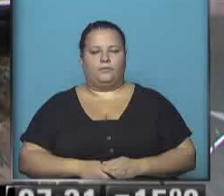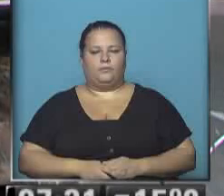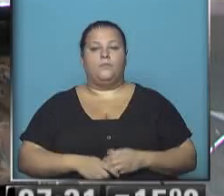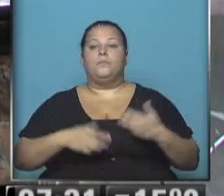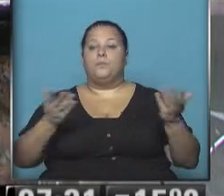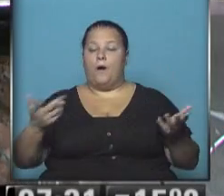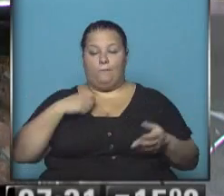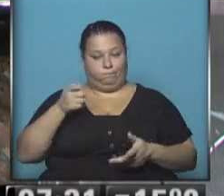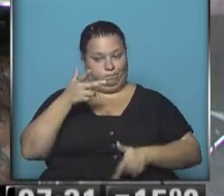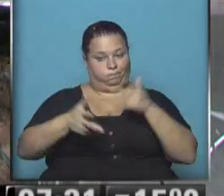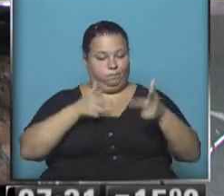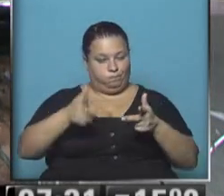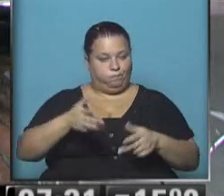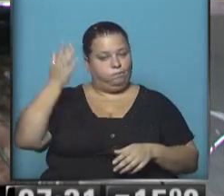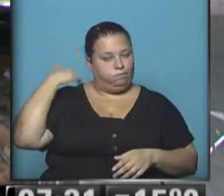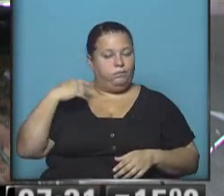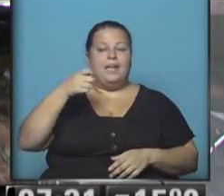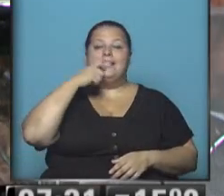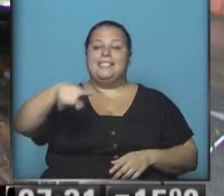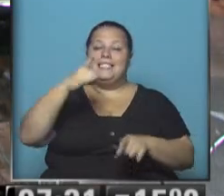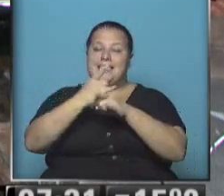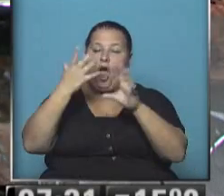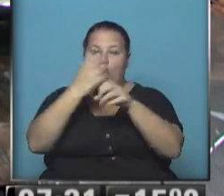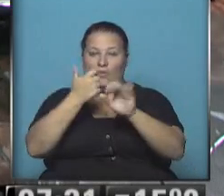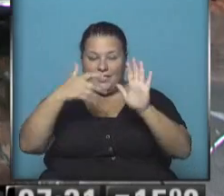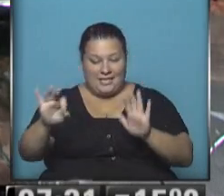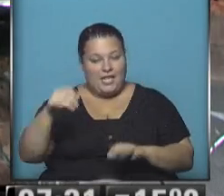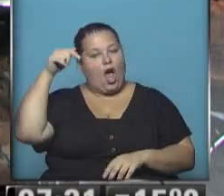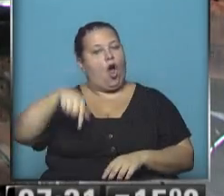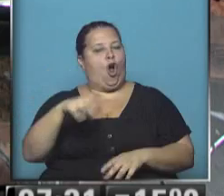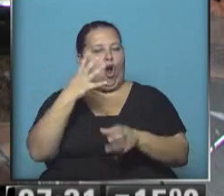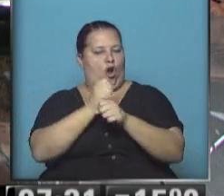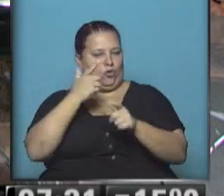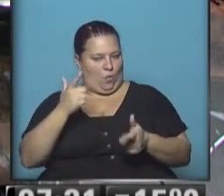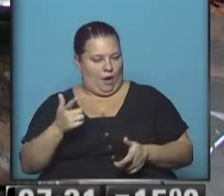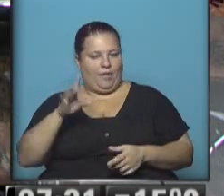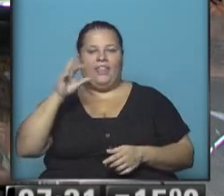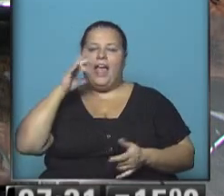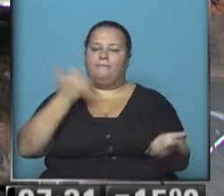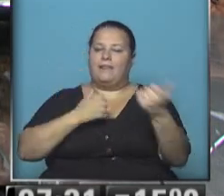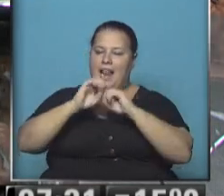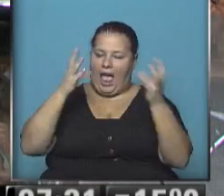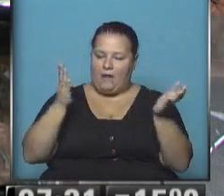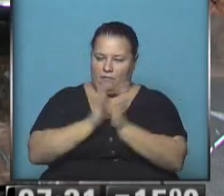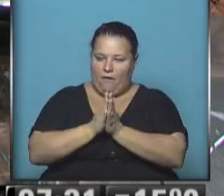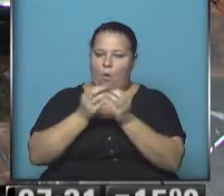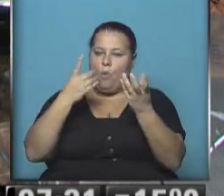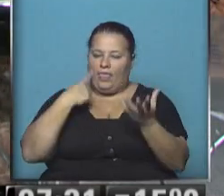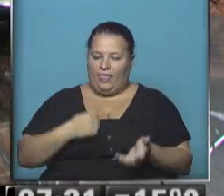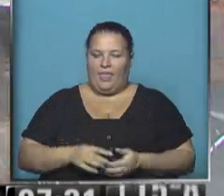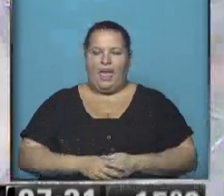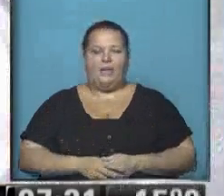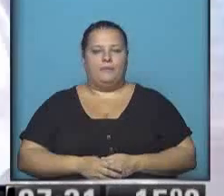bueno solo venimos anticipando que si usted es usuario de la línea 60 hoy no hay colectivos que este año por favor buen día